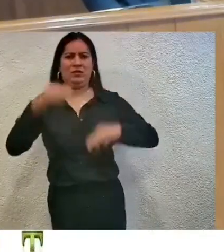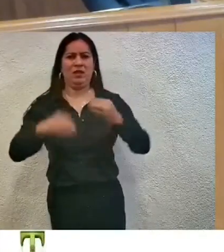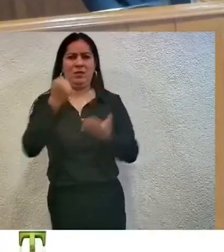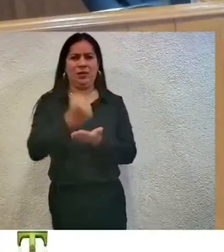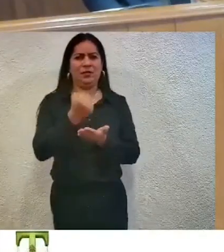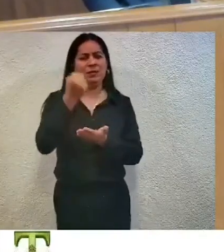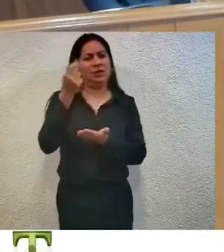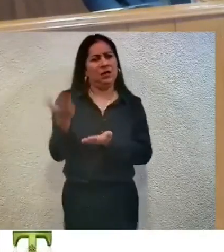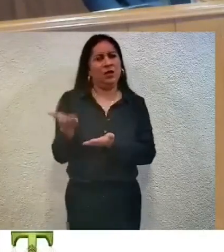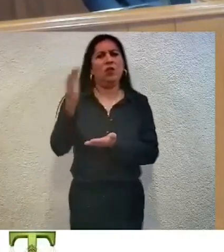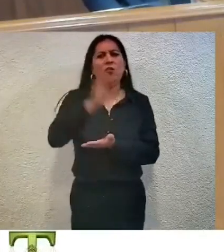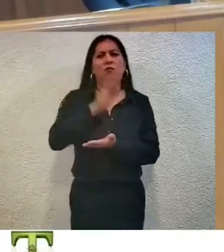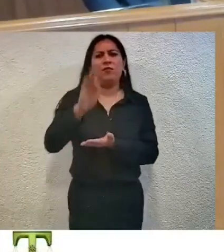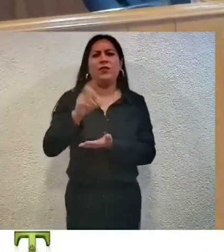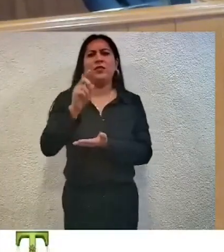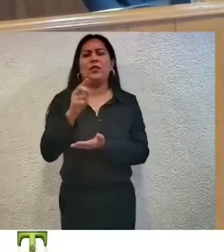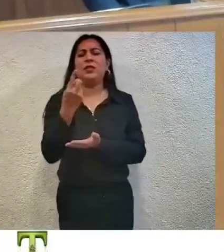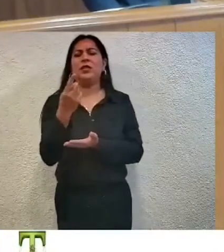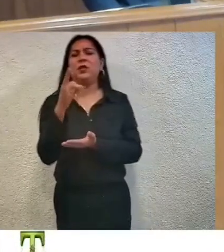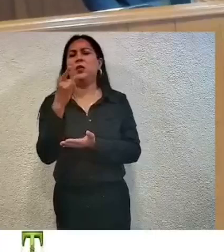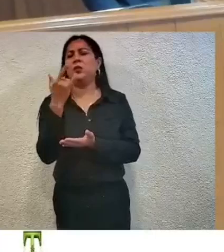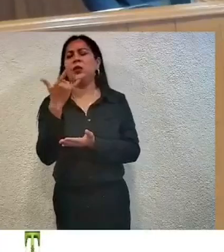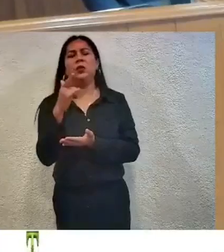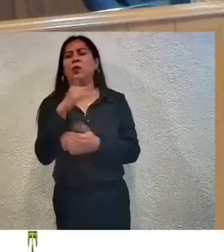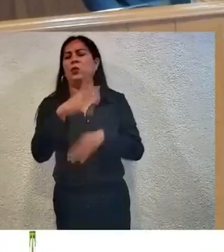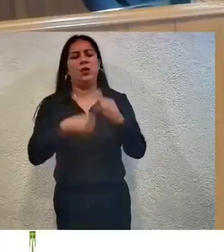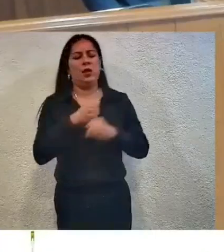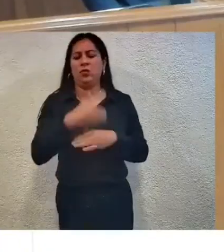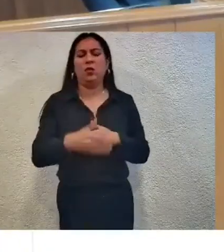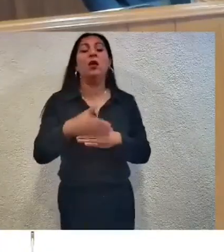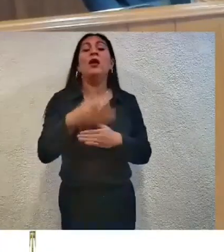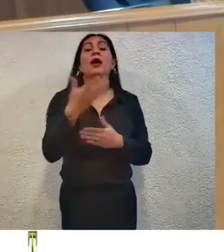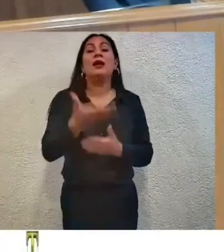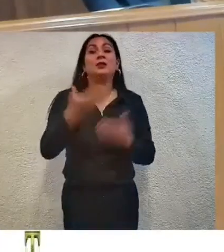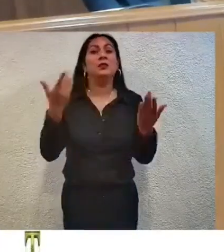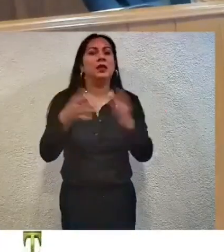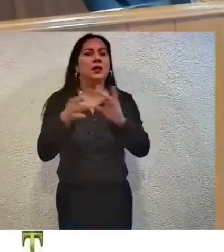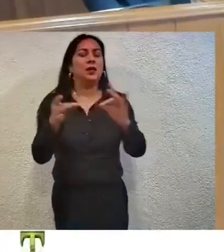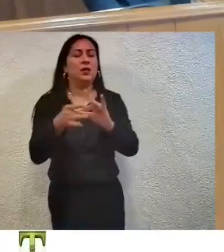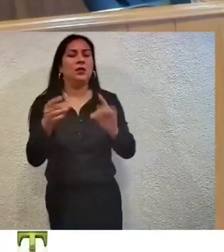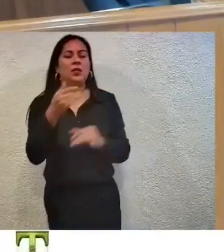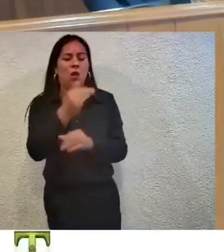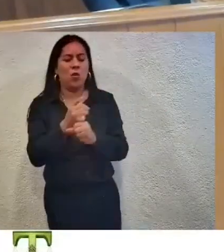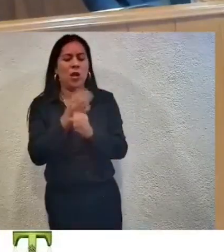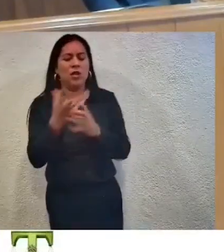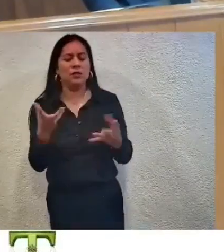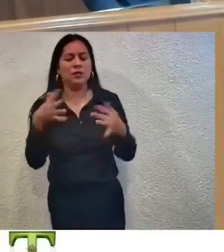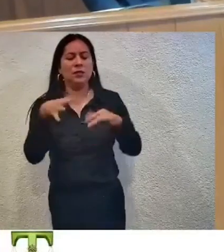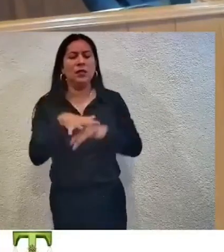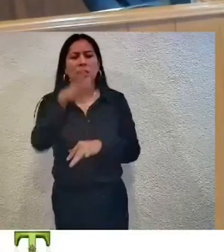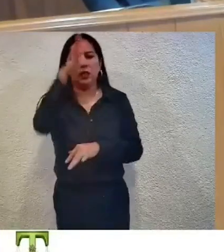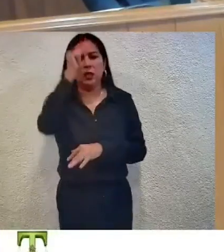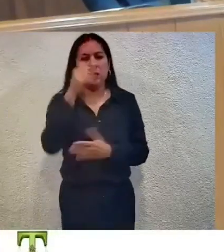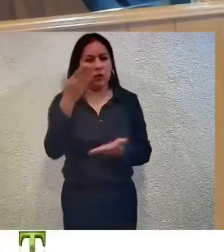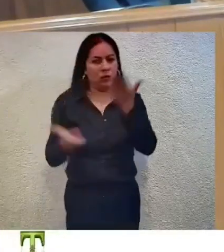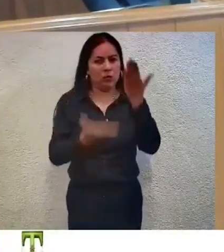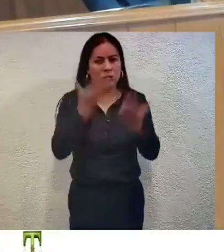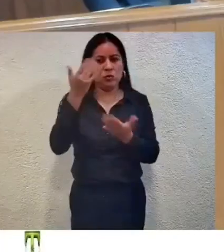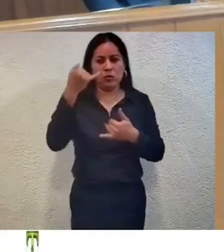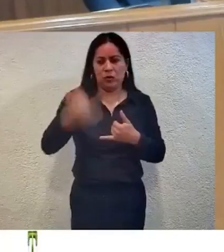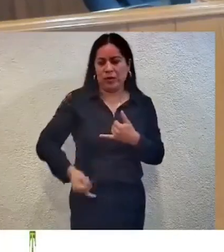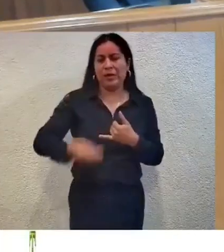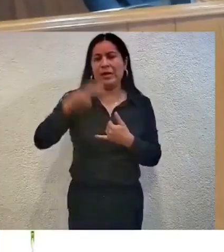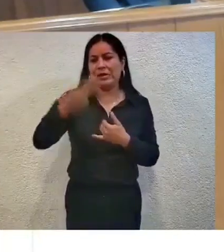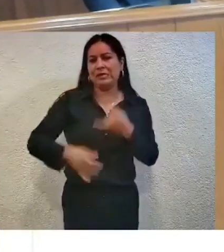presencia judicial de la magistratura ponente, con fecha 31 de julio del año en curso. Hecho lo anterior, de un análisis integral